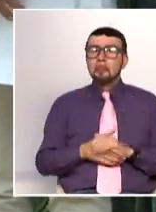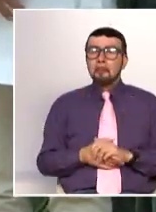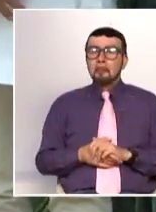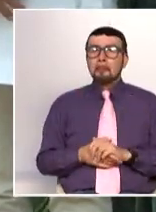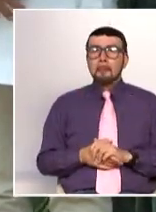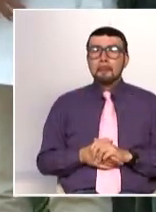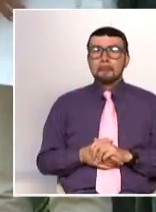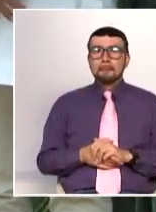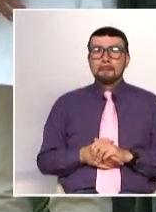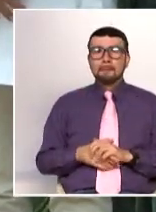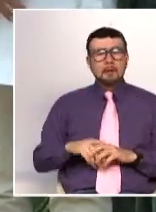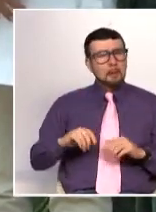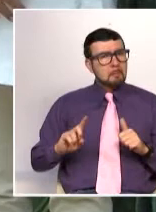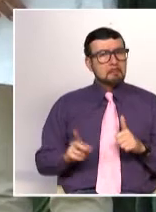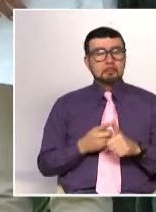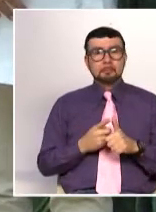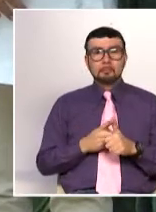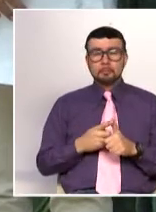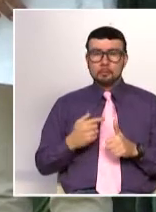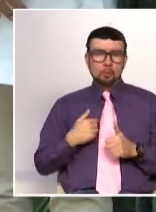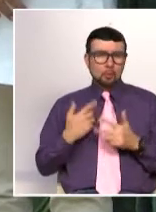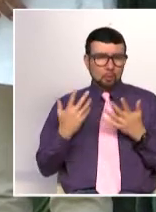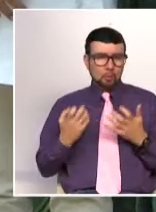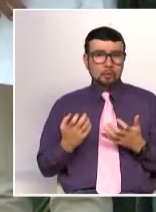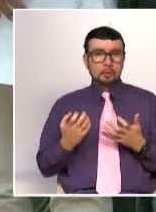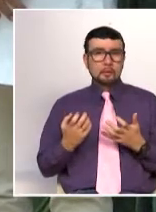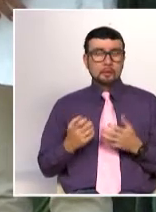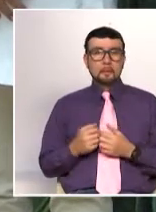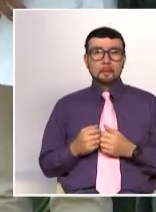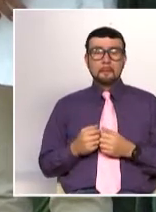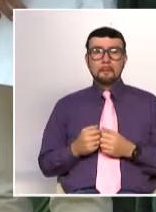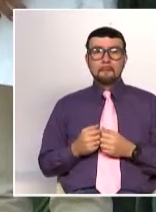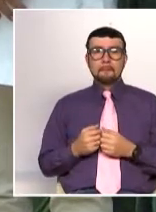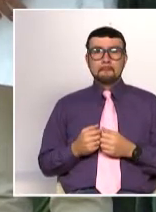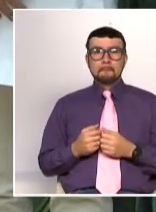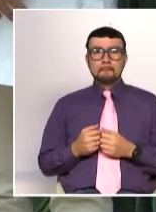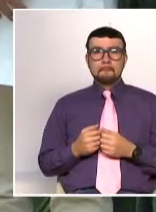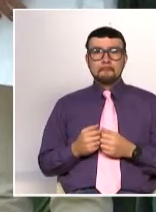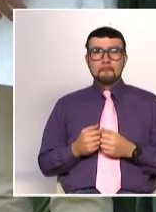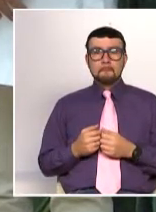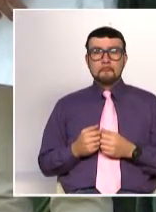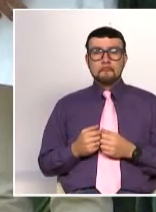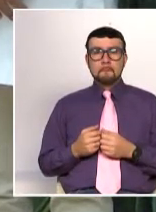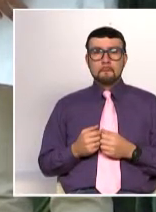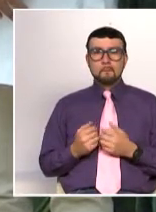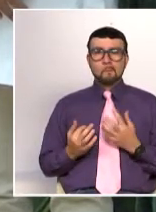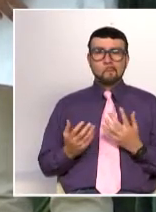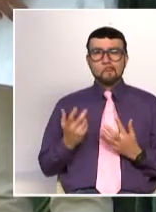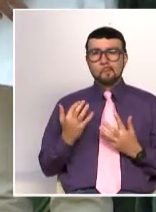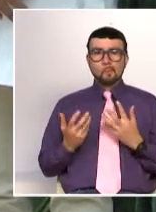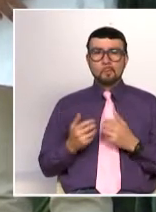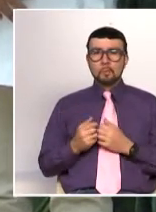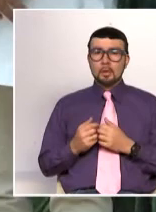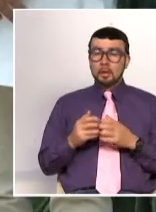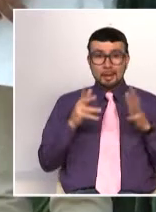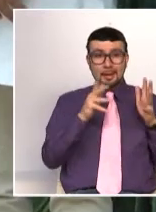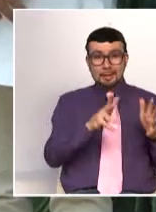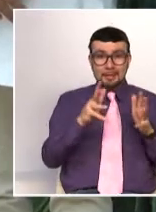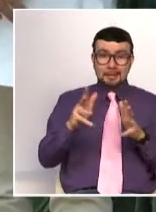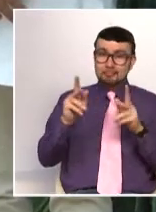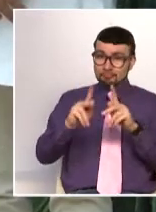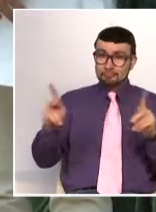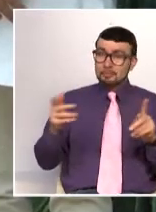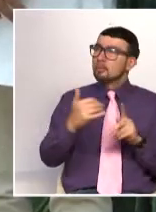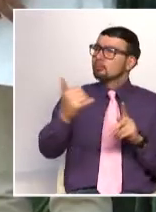primero que todo quisiera pues como o como enseñar a los pacientes que se